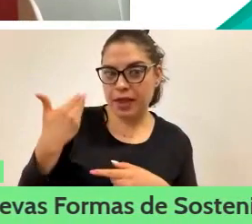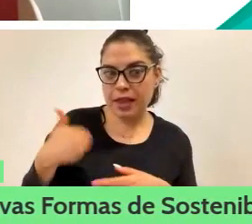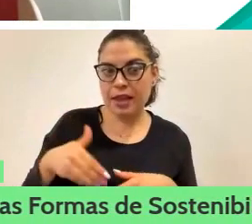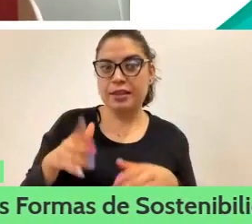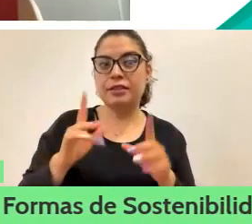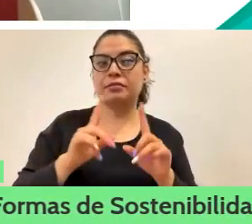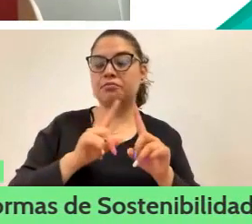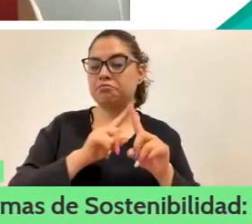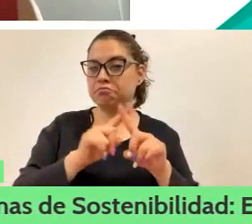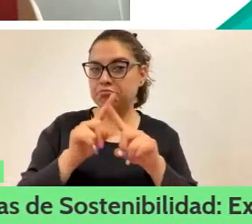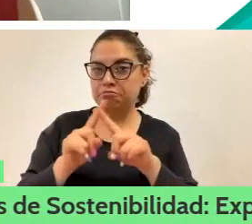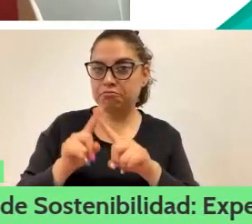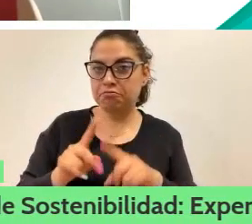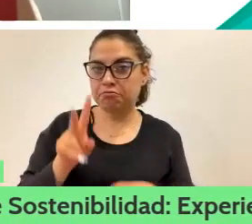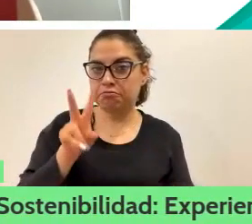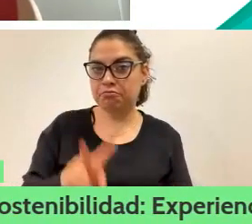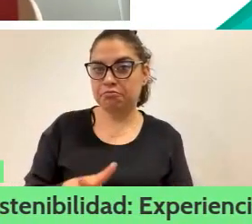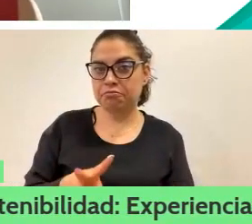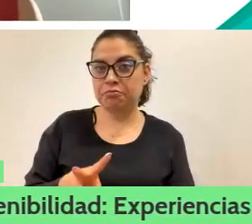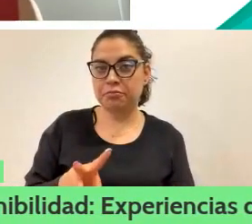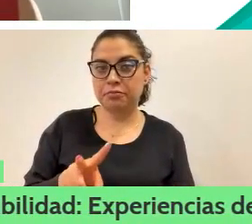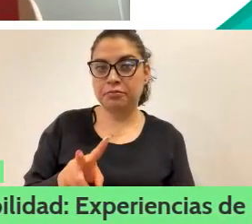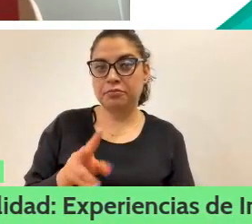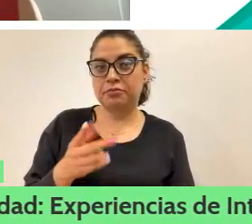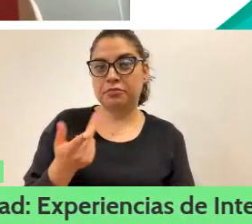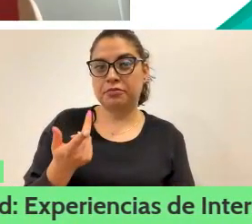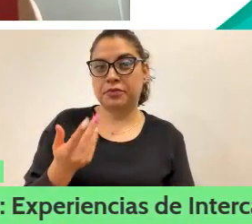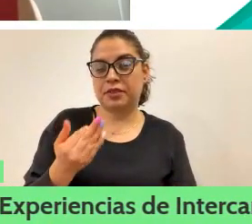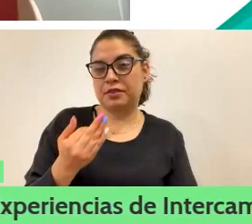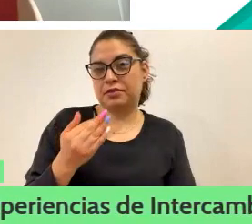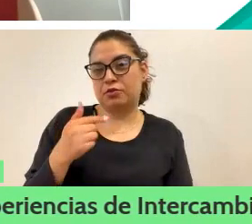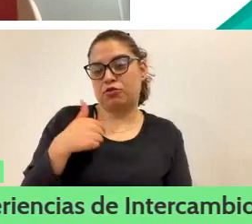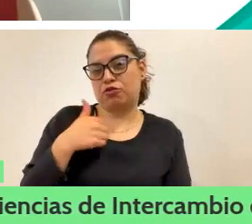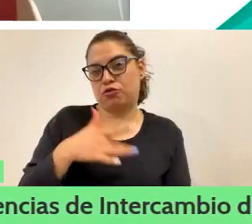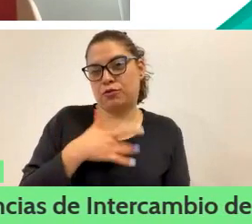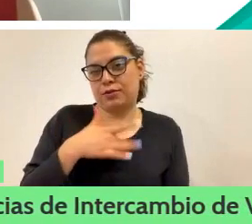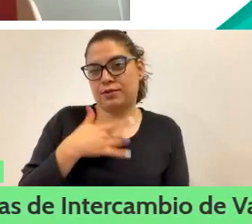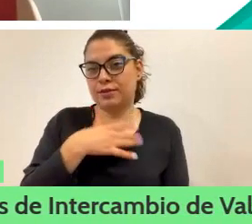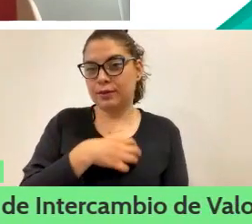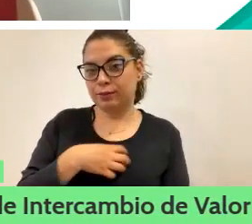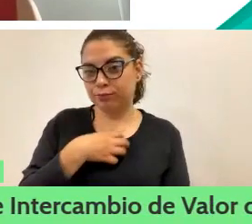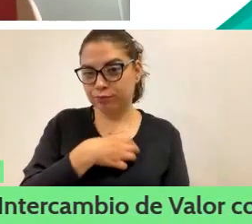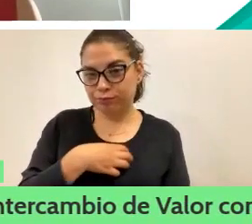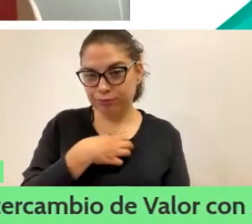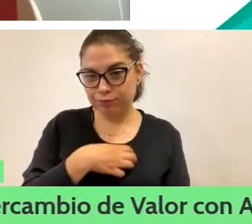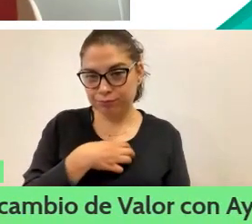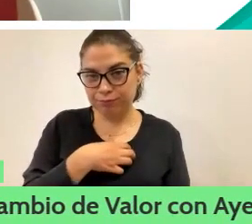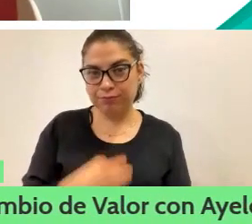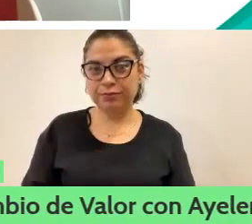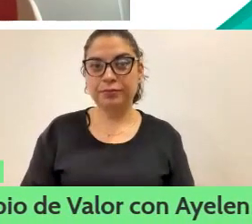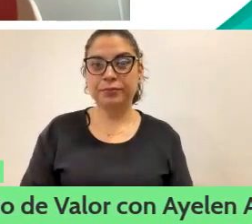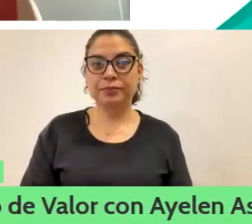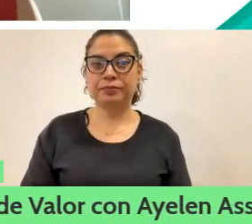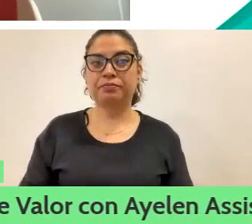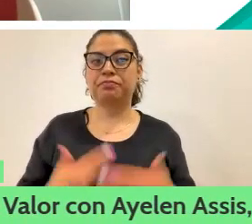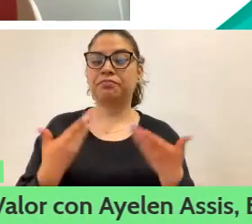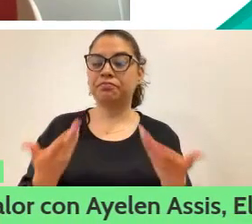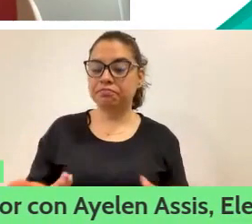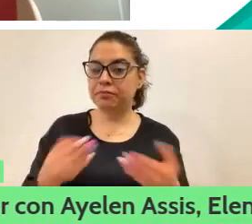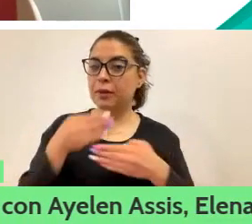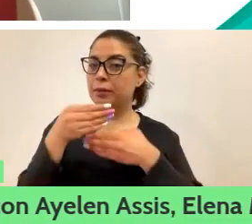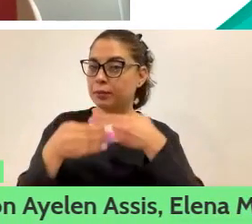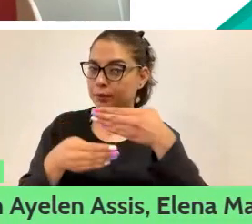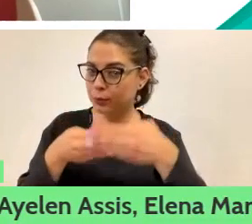escuchando, así que no quiero dejar pasar esta alegría. Bueno, los procesos. Ahí un